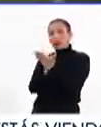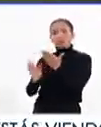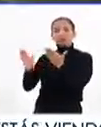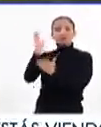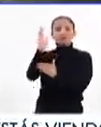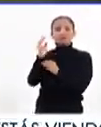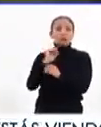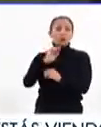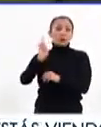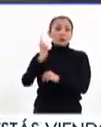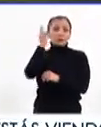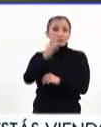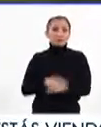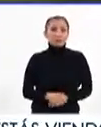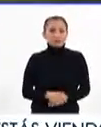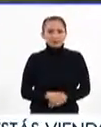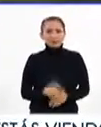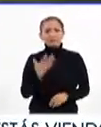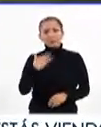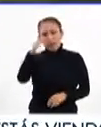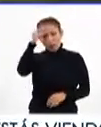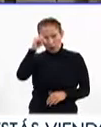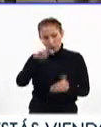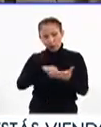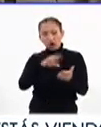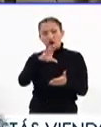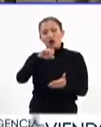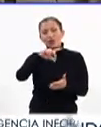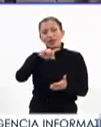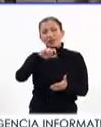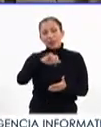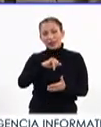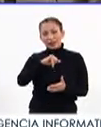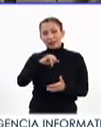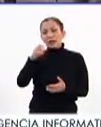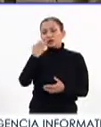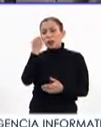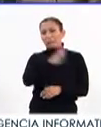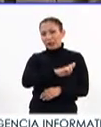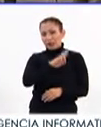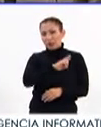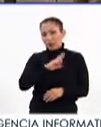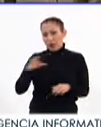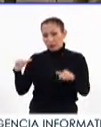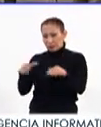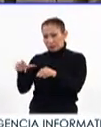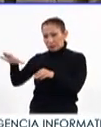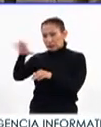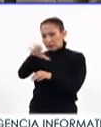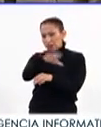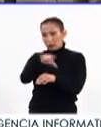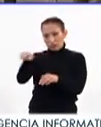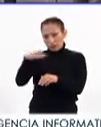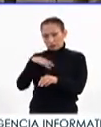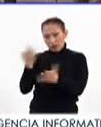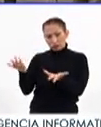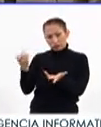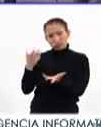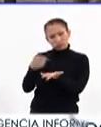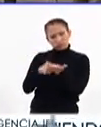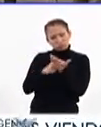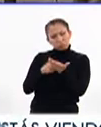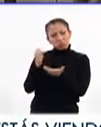ingresar al mundo universitario. Tenemos los acuerdos con CONADEIP, que son las escuelas particulares. Ellos ya nos